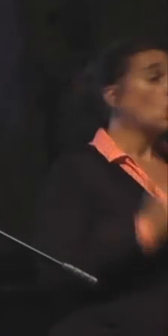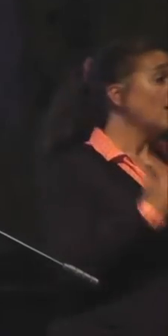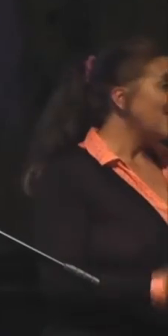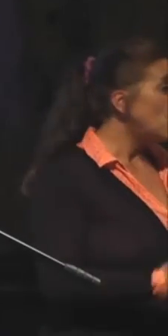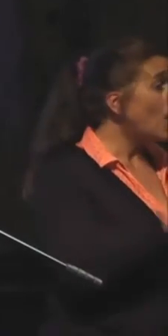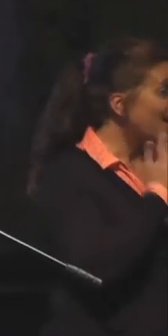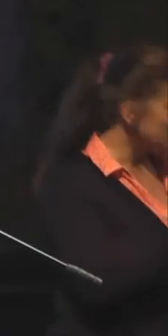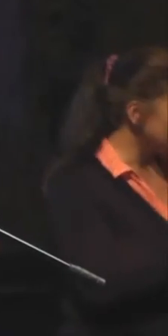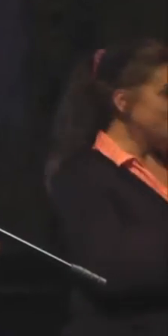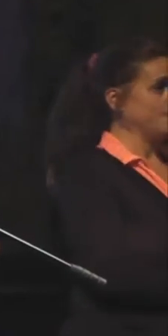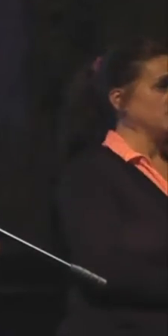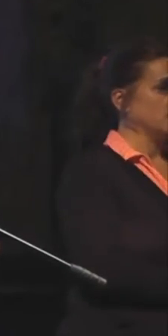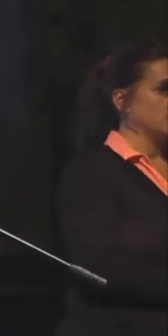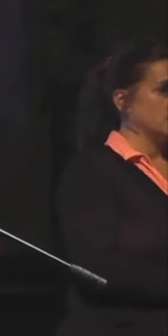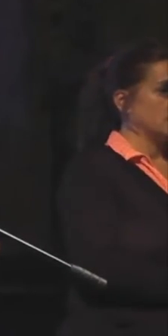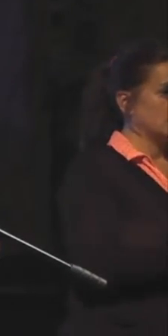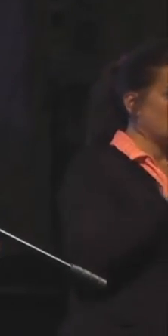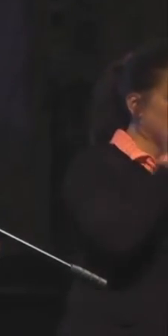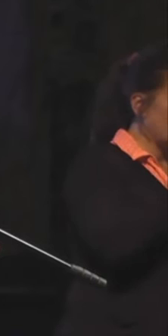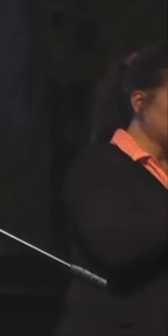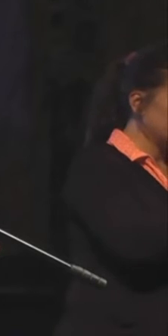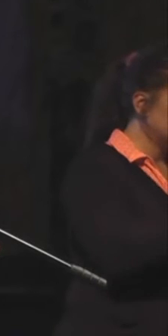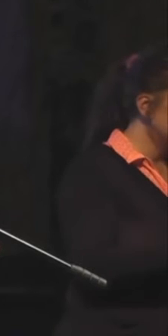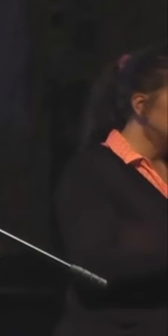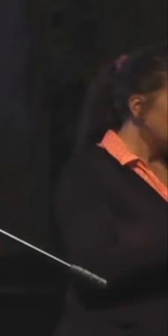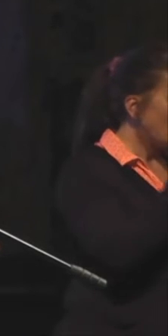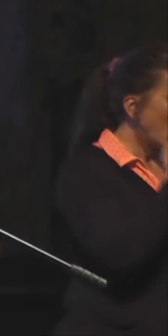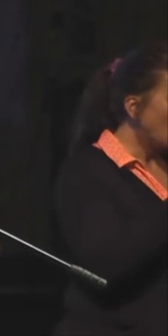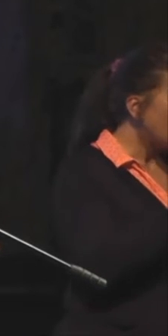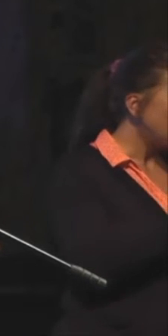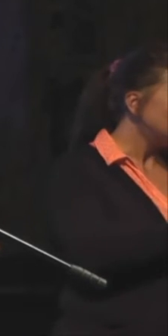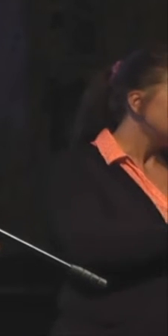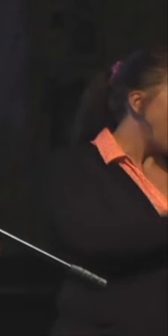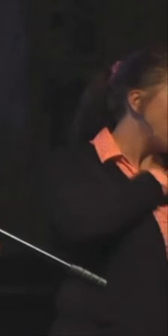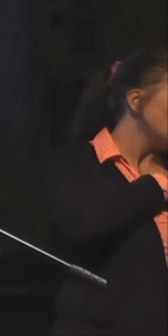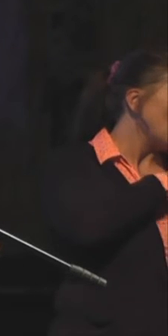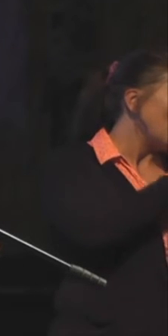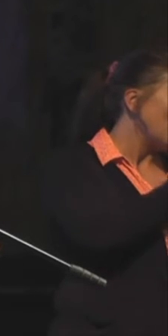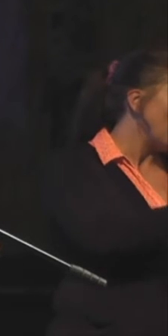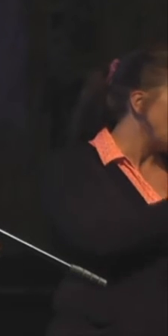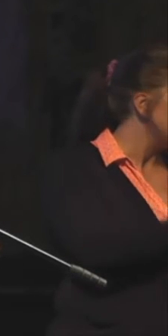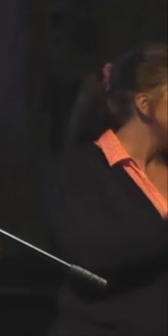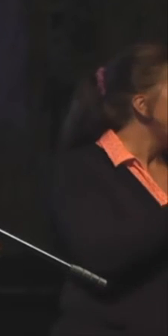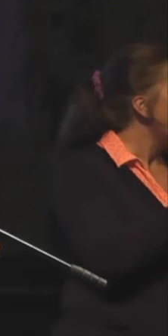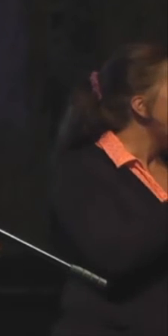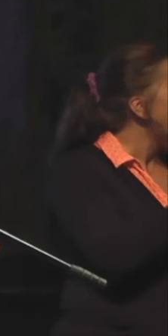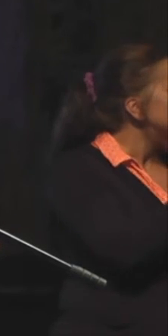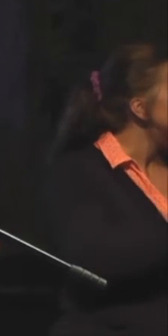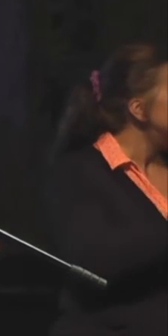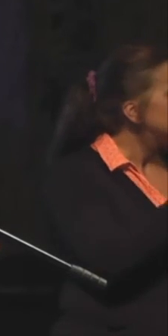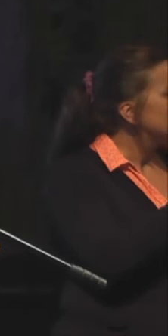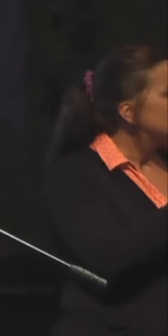quiero agradecerle al senador haga sin su presencia porque se habrá dado cuenta que es un acto bien blanco y lo tenía